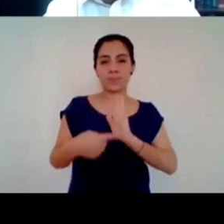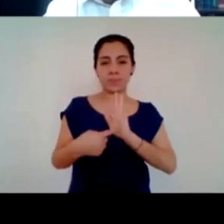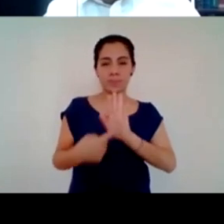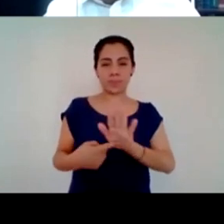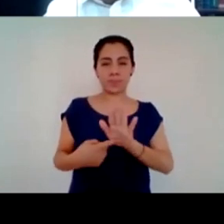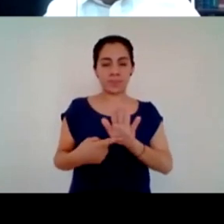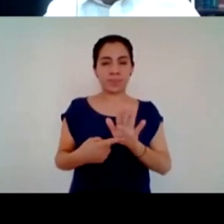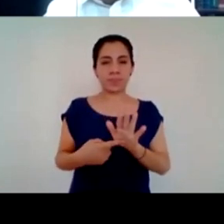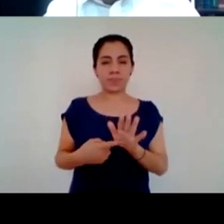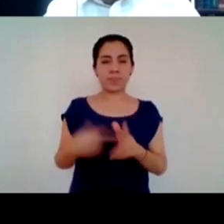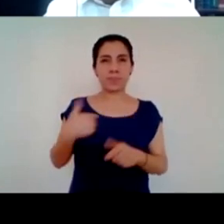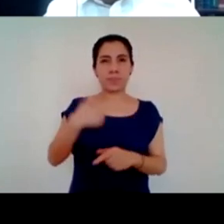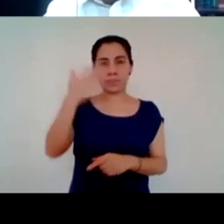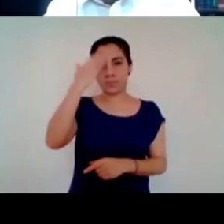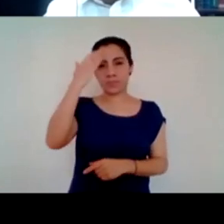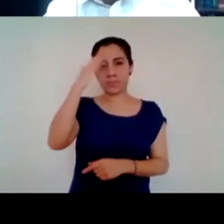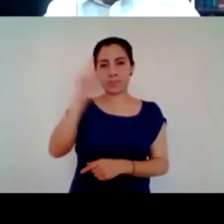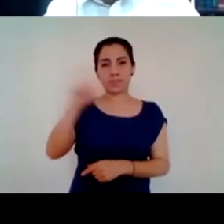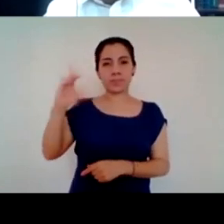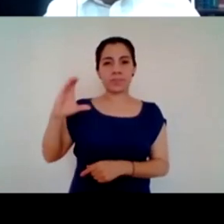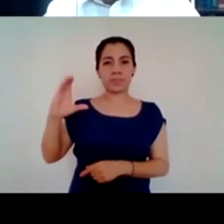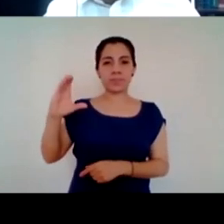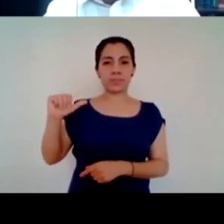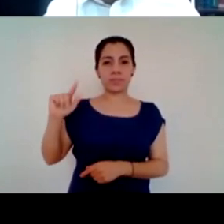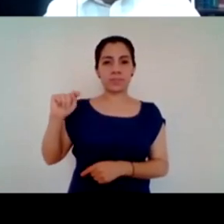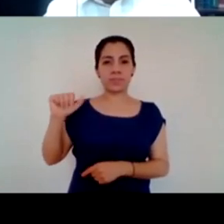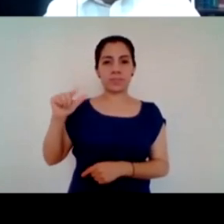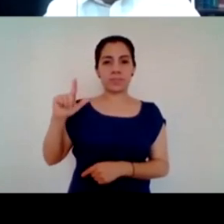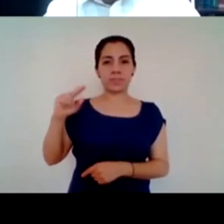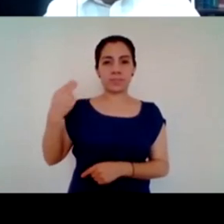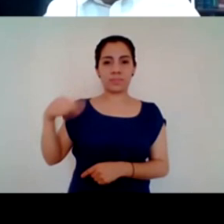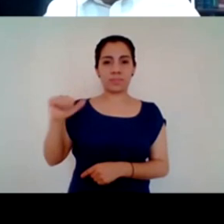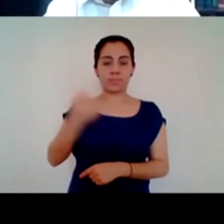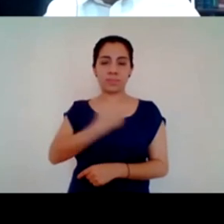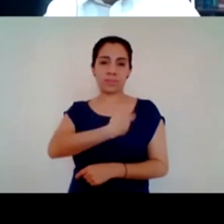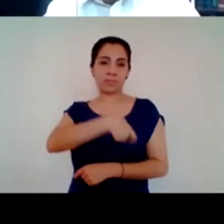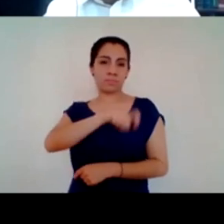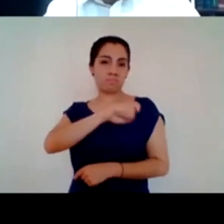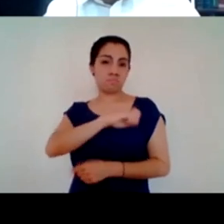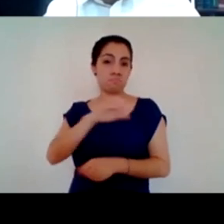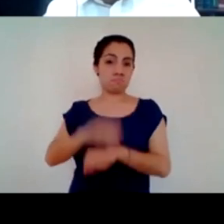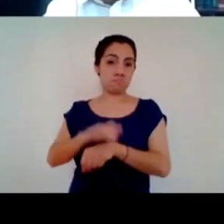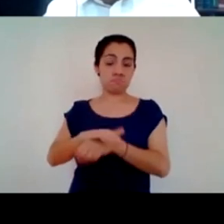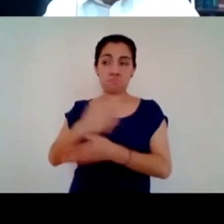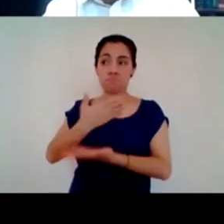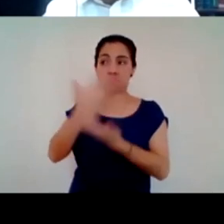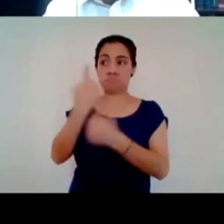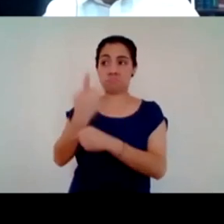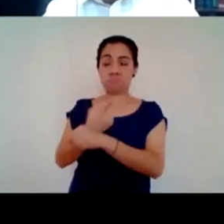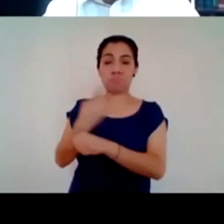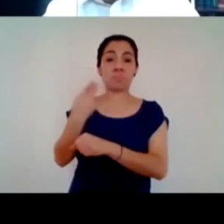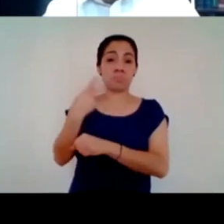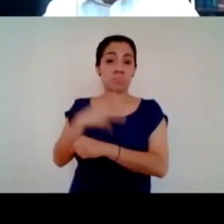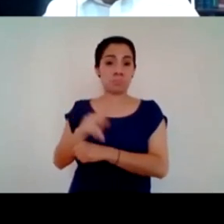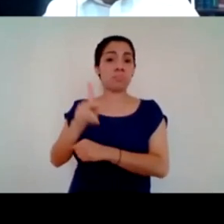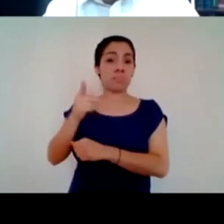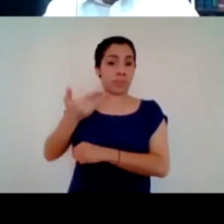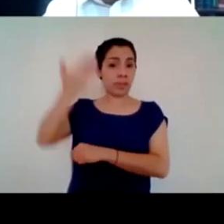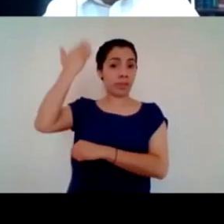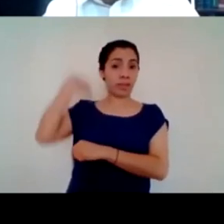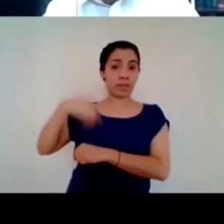de Cataluña, que por cierto no les he vuelto a encontrar la pista, no sé qué se hizo de ellos, pero tenían